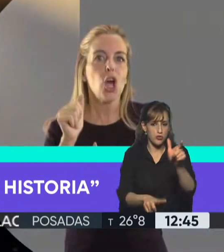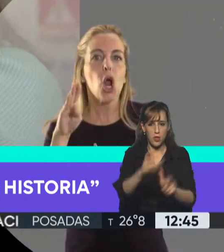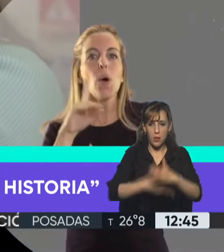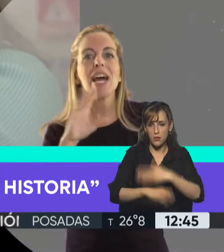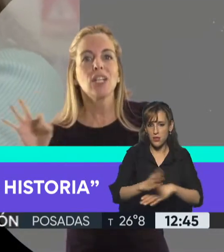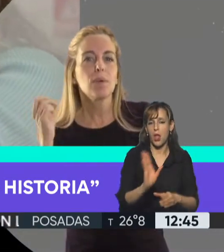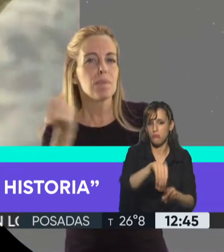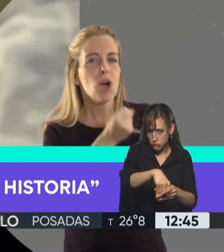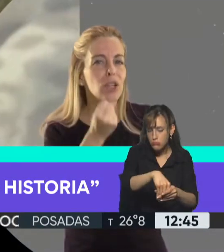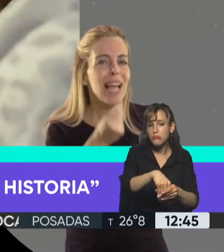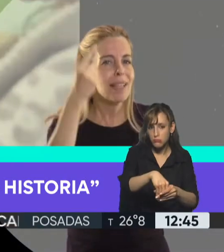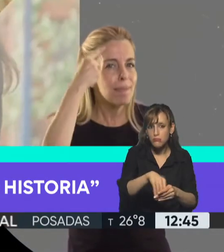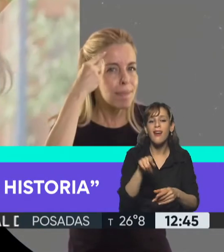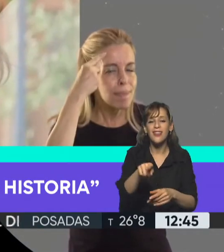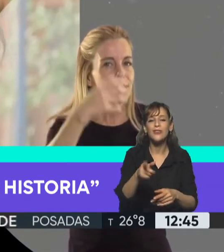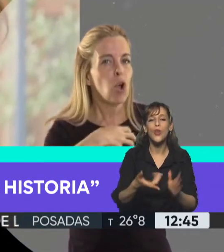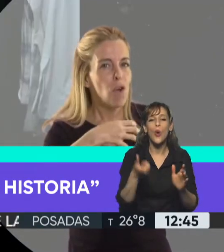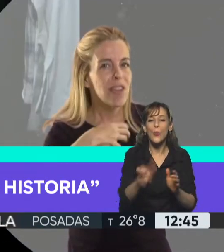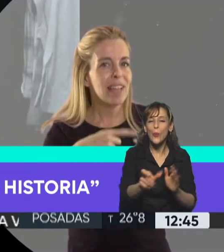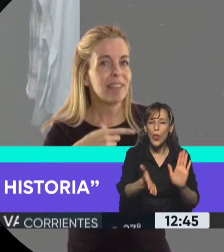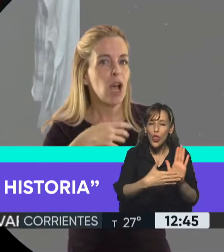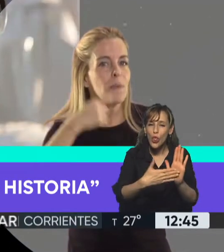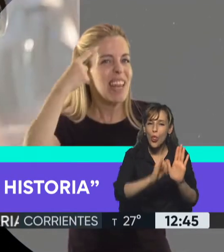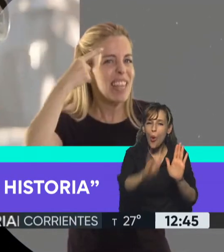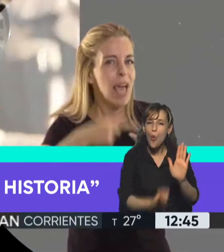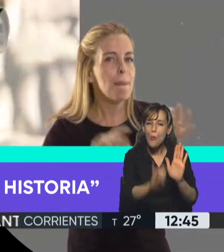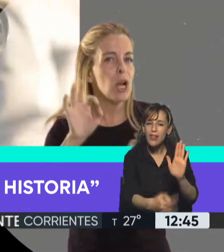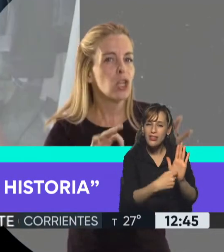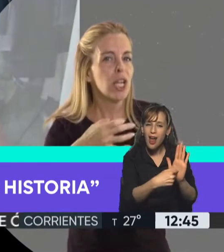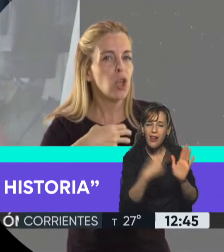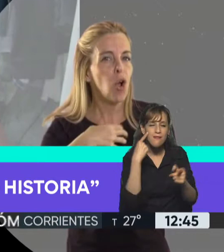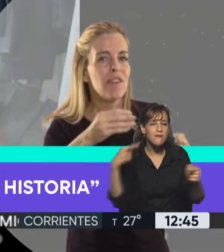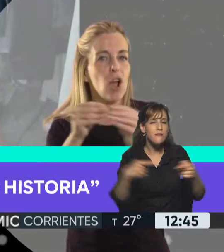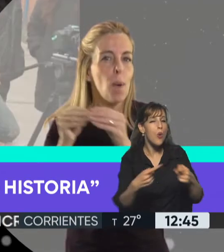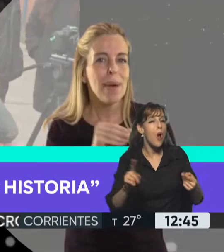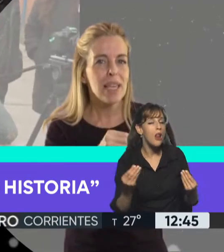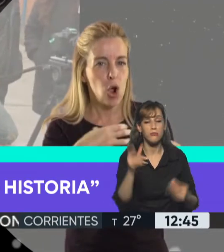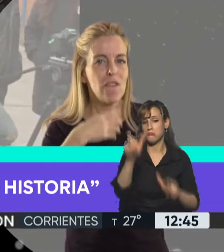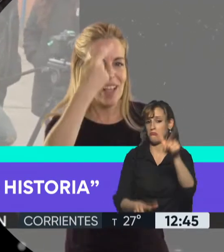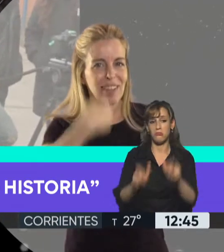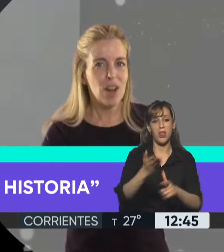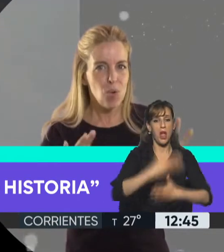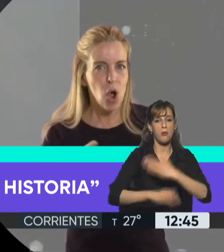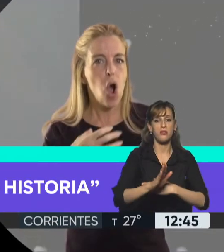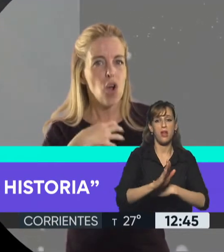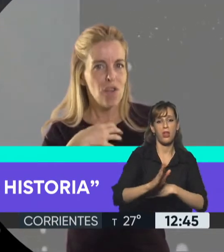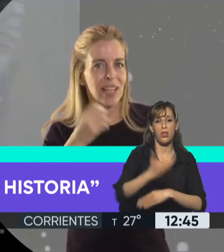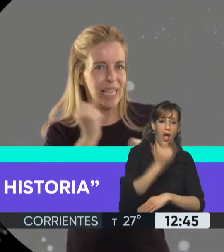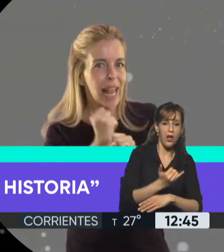propuesta audiovisual tiene ese sentido, mostrar actores con y sin discapacidad